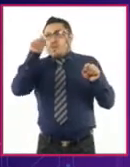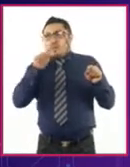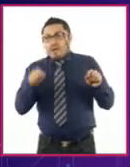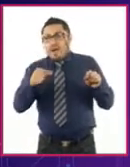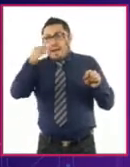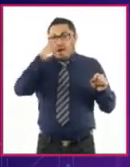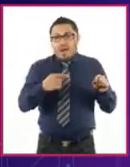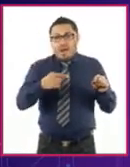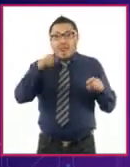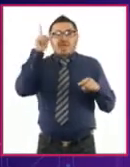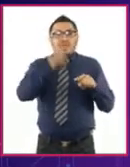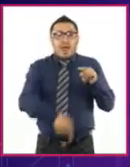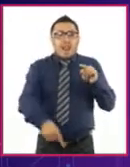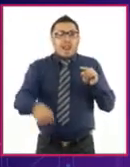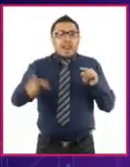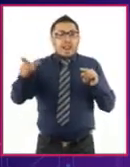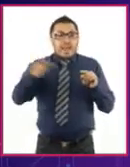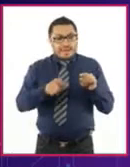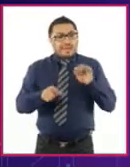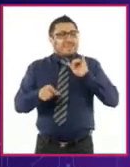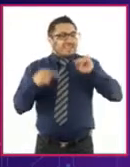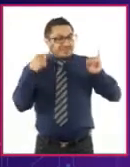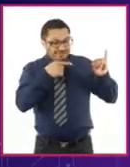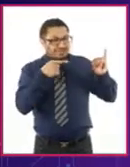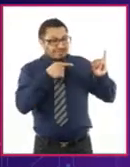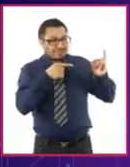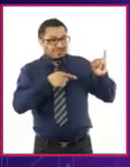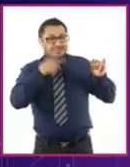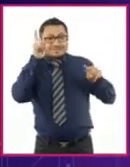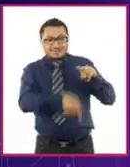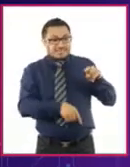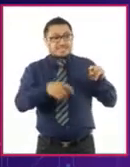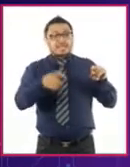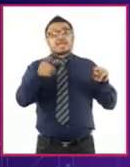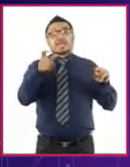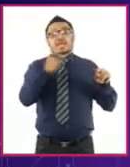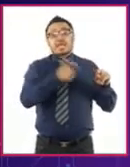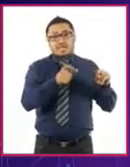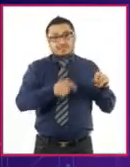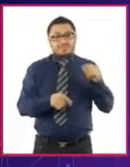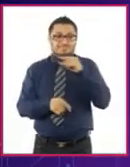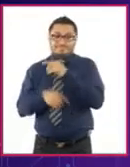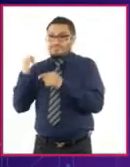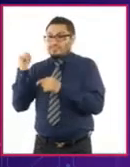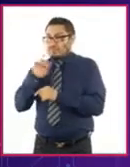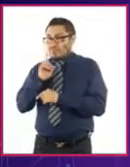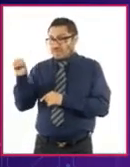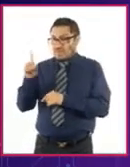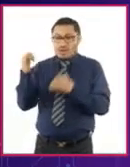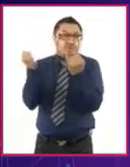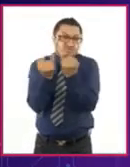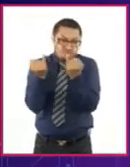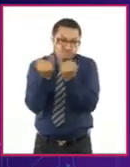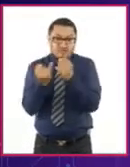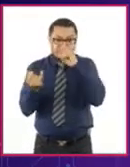eliminar a X del lado izquierdo, restamos X en ambos miembros de la